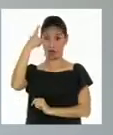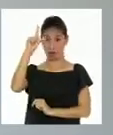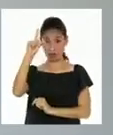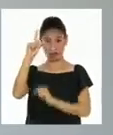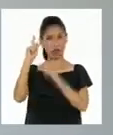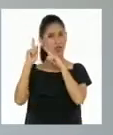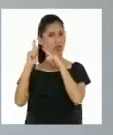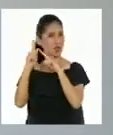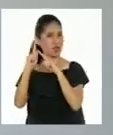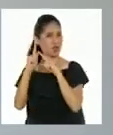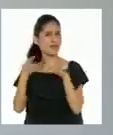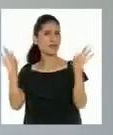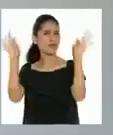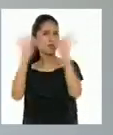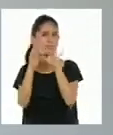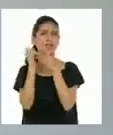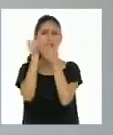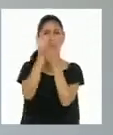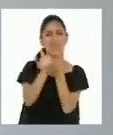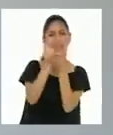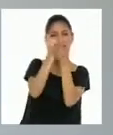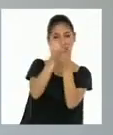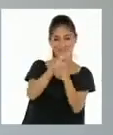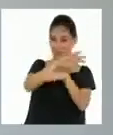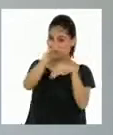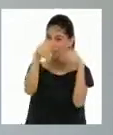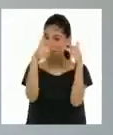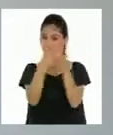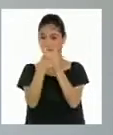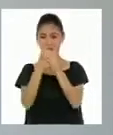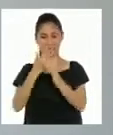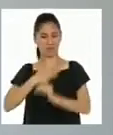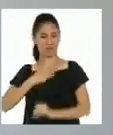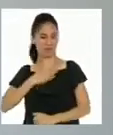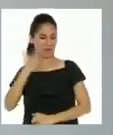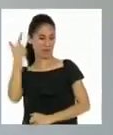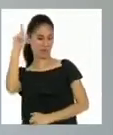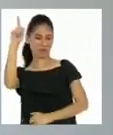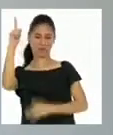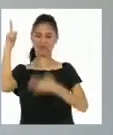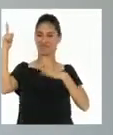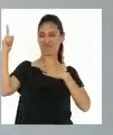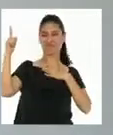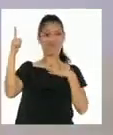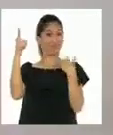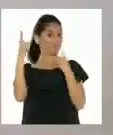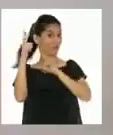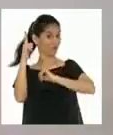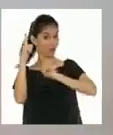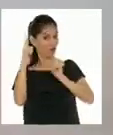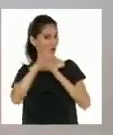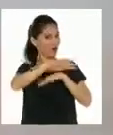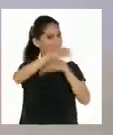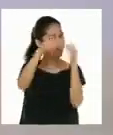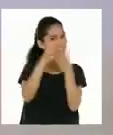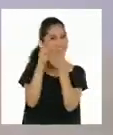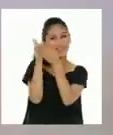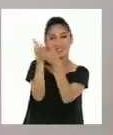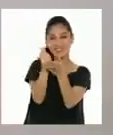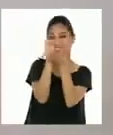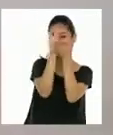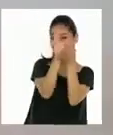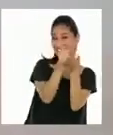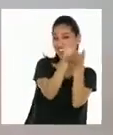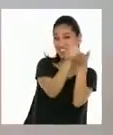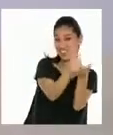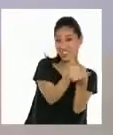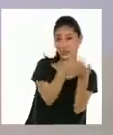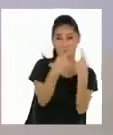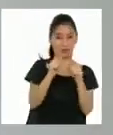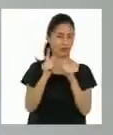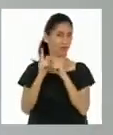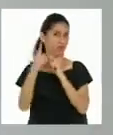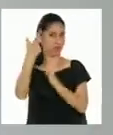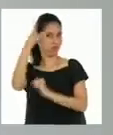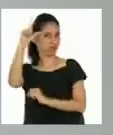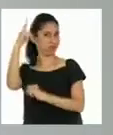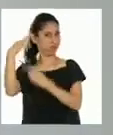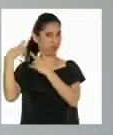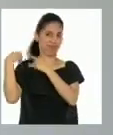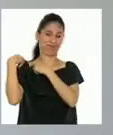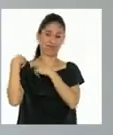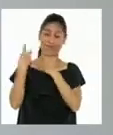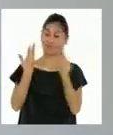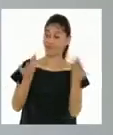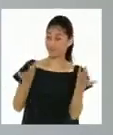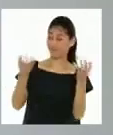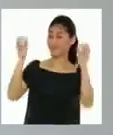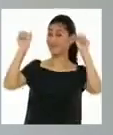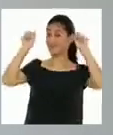de todas y todos, no para hacer lo que le convenga a título personal. Pero esa es una gran responsabilidad. Así